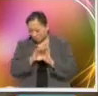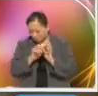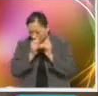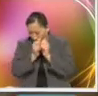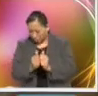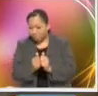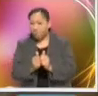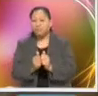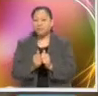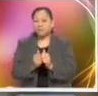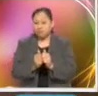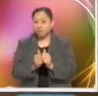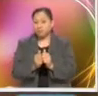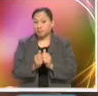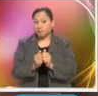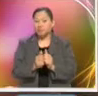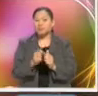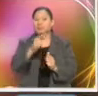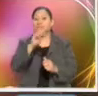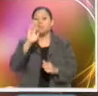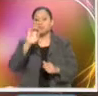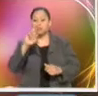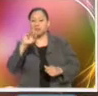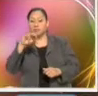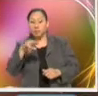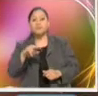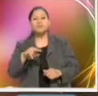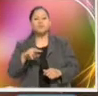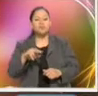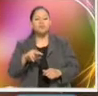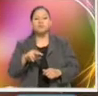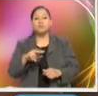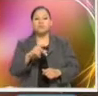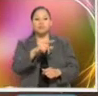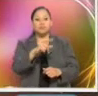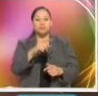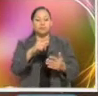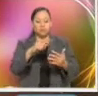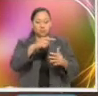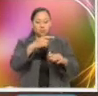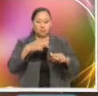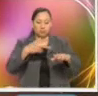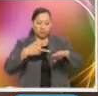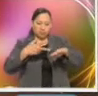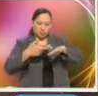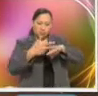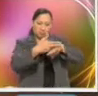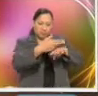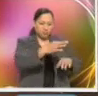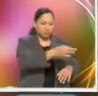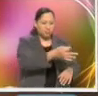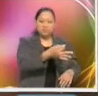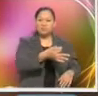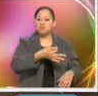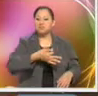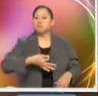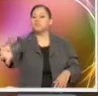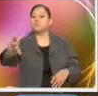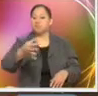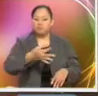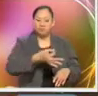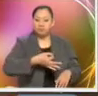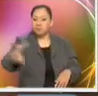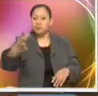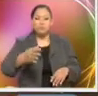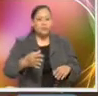por si esto no fuera poco, Don Fermín le lanzó los dedos de aquel peón ya sin vida como escarmiento para